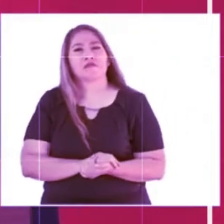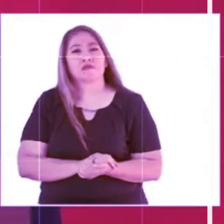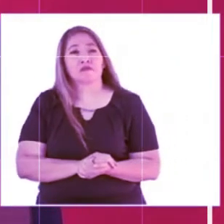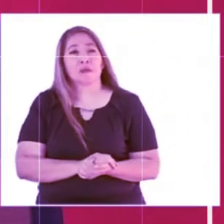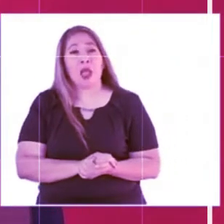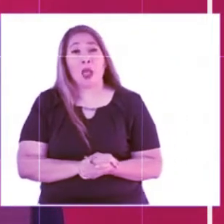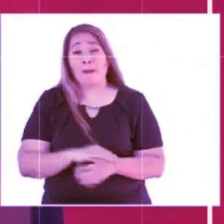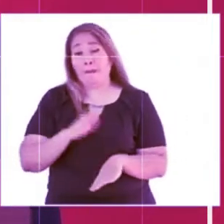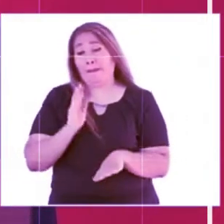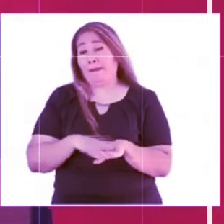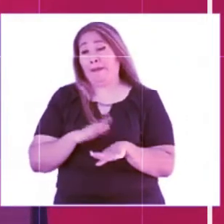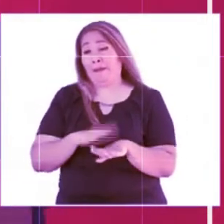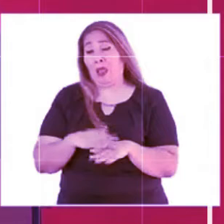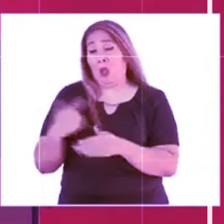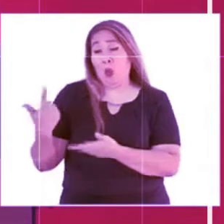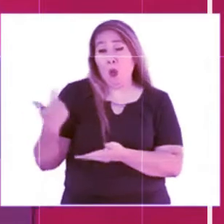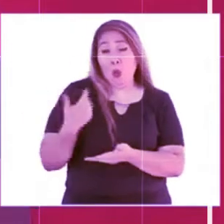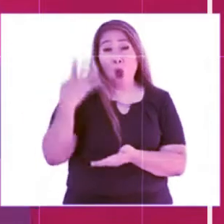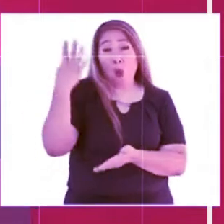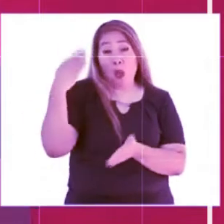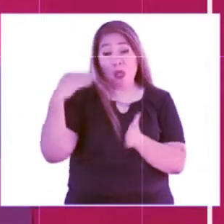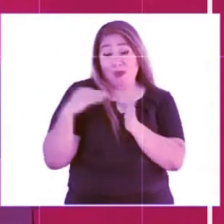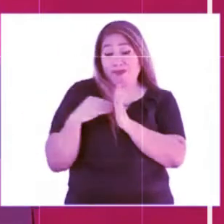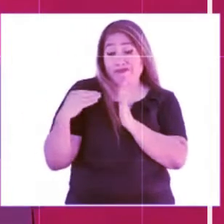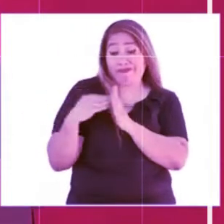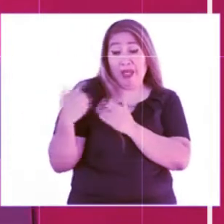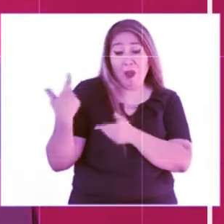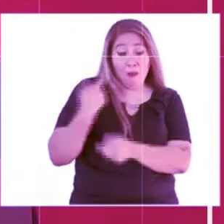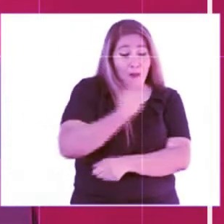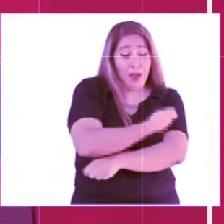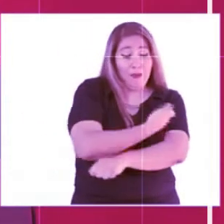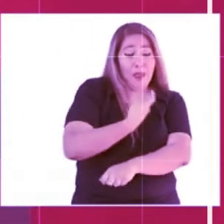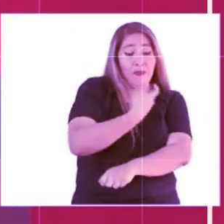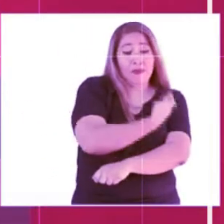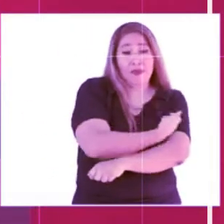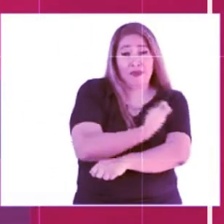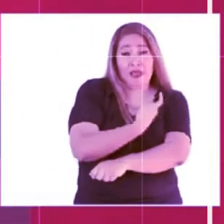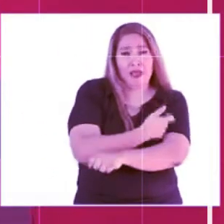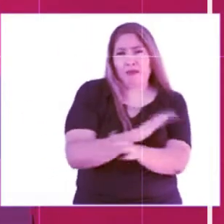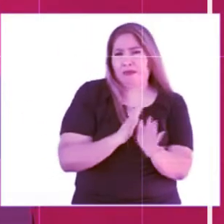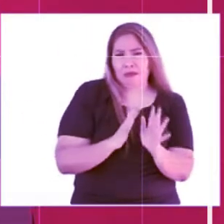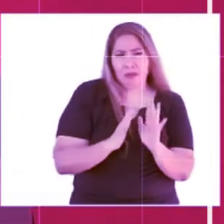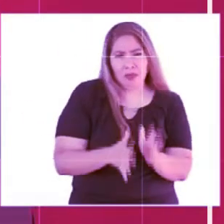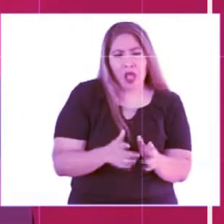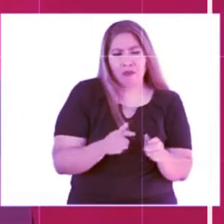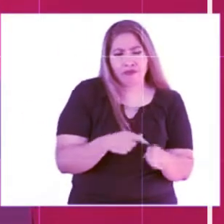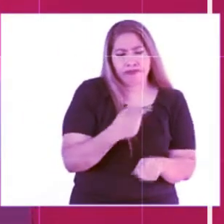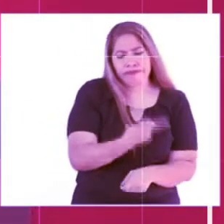recibido más de 4 millones ya de la planta